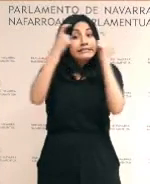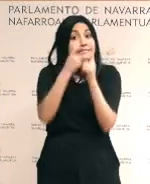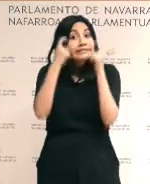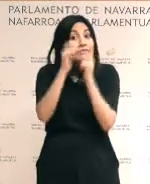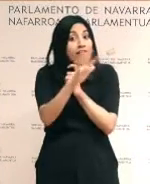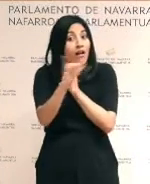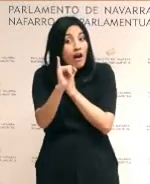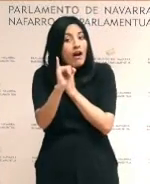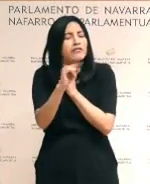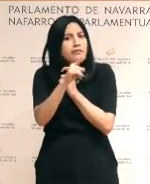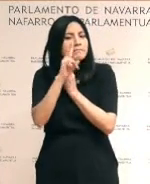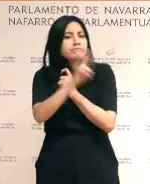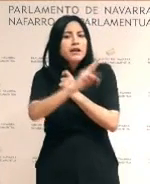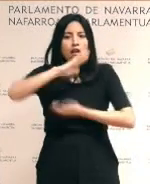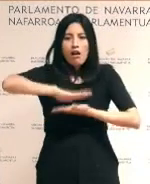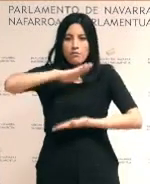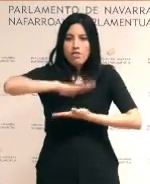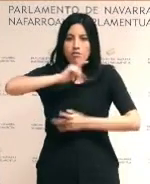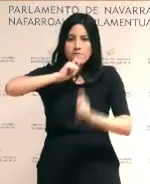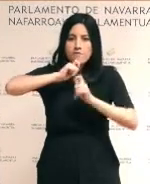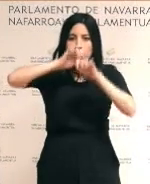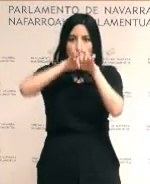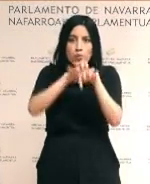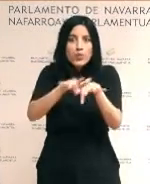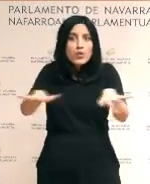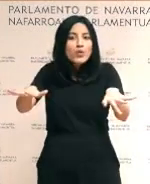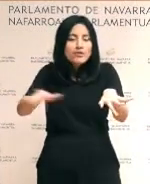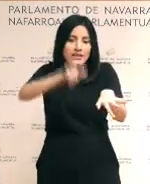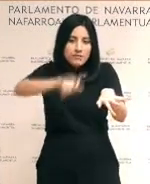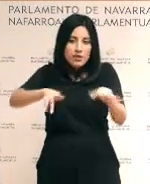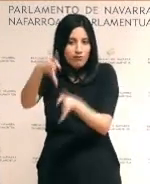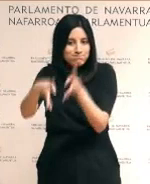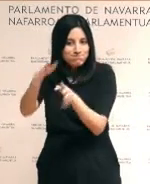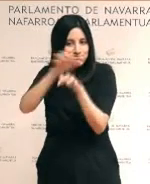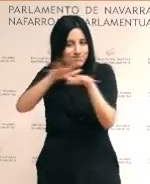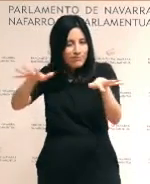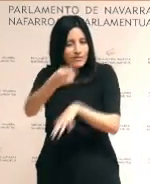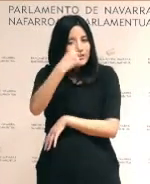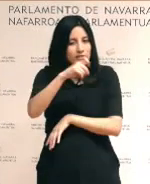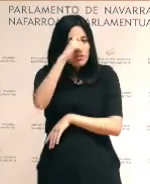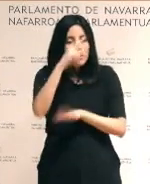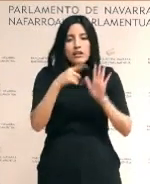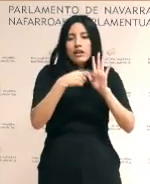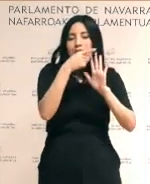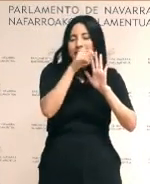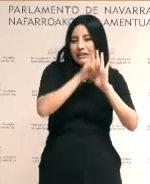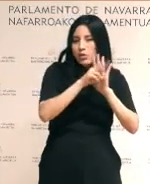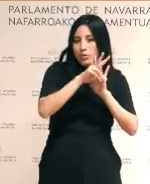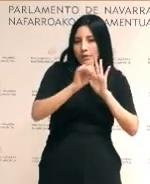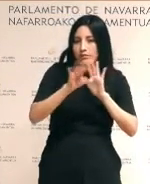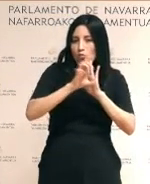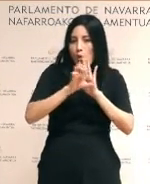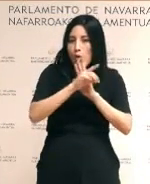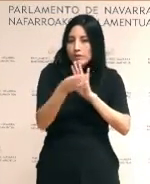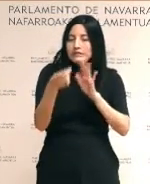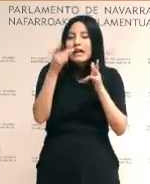capacidad de influencia que tiene el periodismo en la ciudadanía. Quiero recordar que el artículo 20 de la Constitución reconoce y protege, entre otros, el derecho a